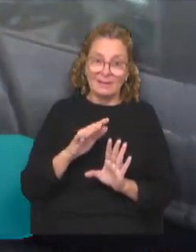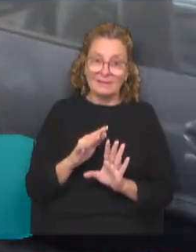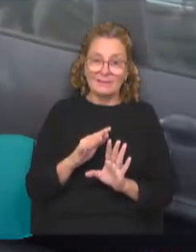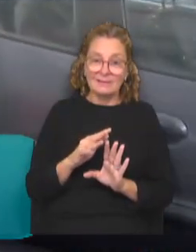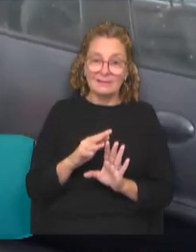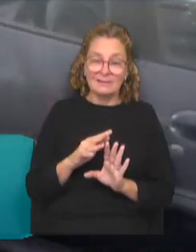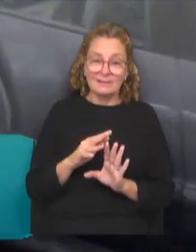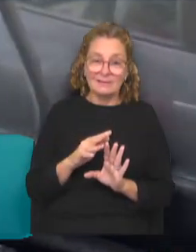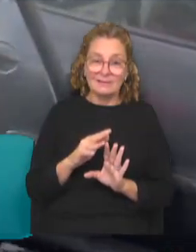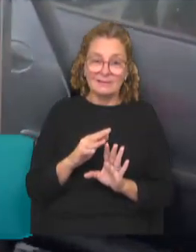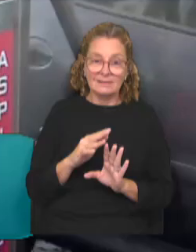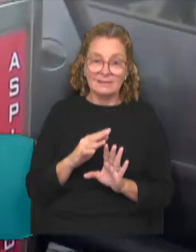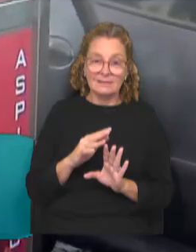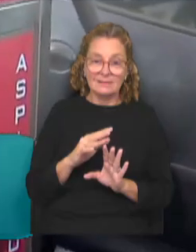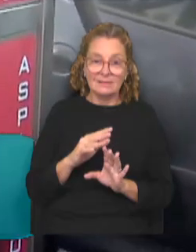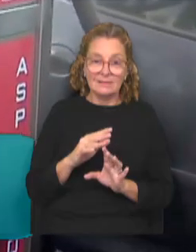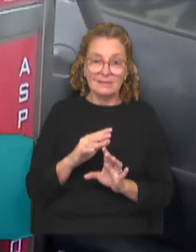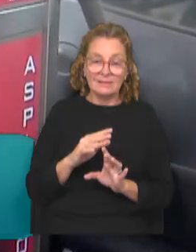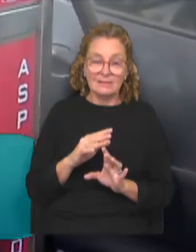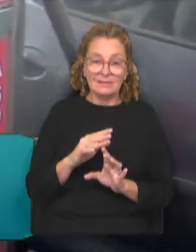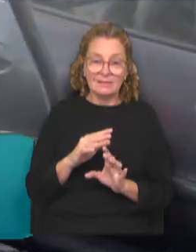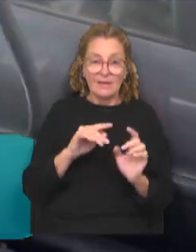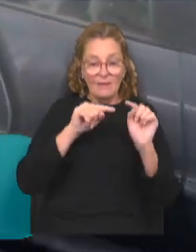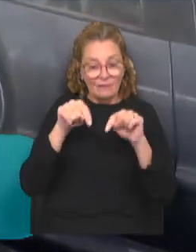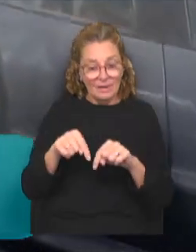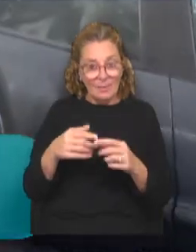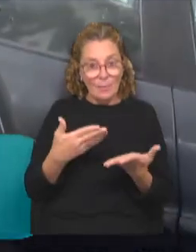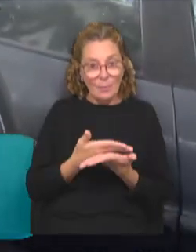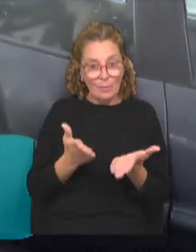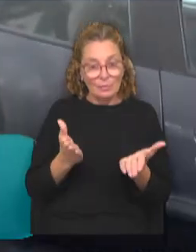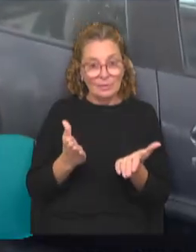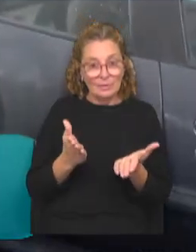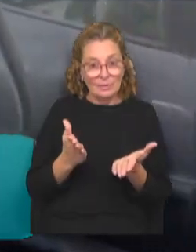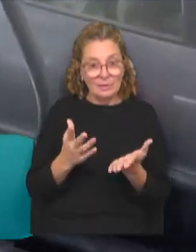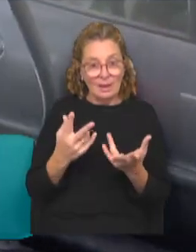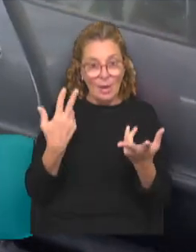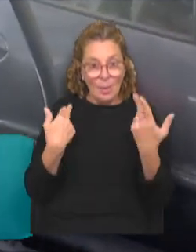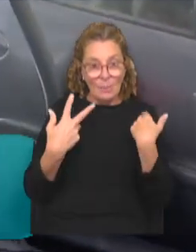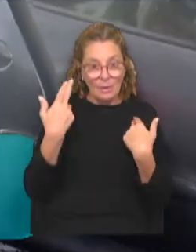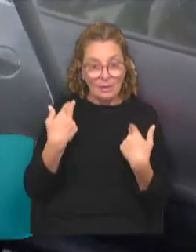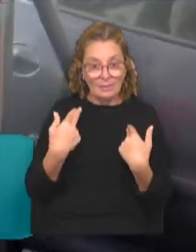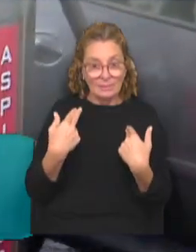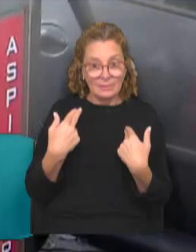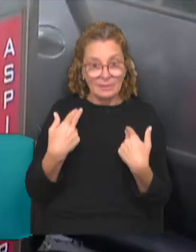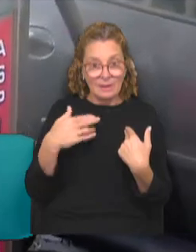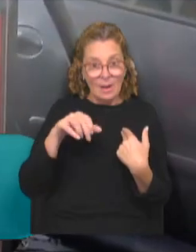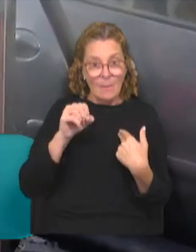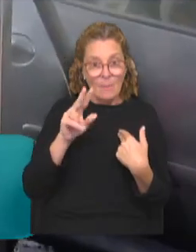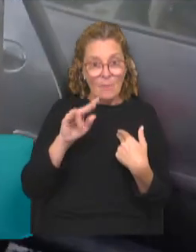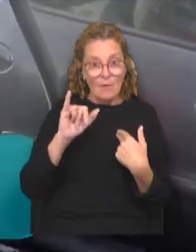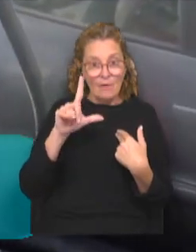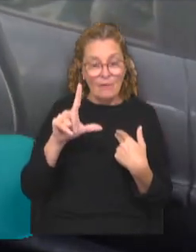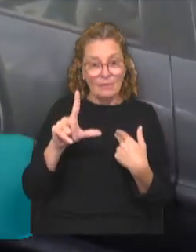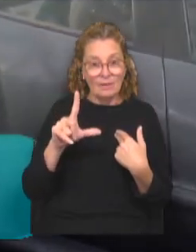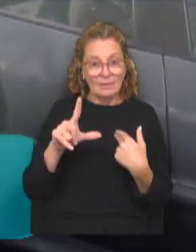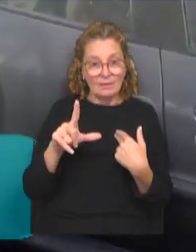Bueno, chiquilines, contalo. Me vine para mostrarles a una peluquería móvil. ¿Cómo? Oh My Cat